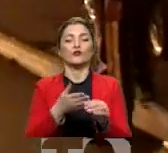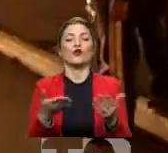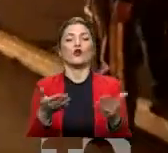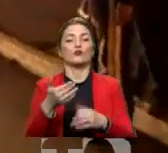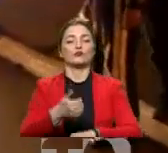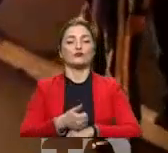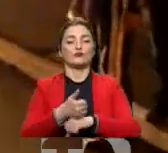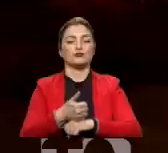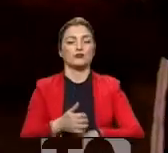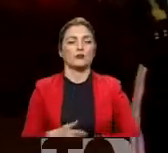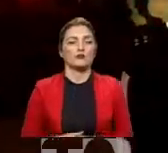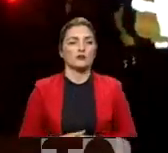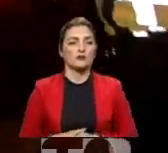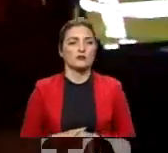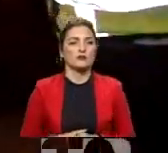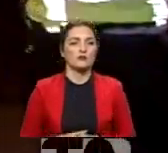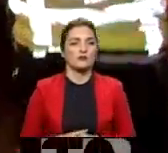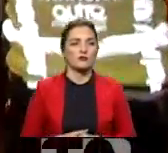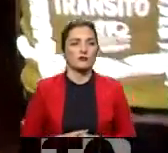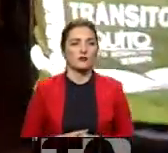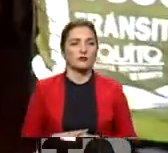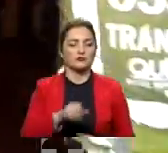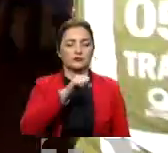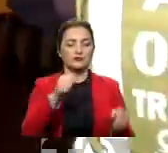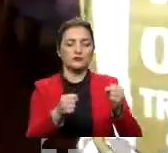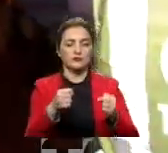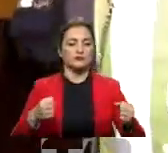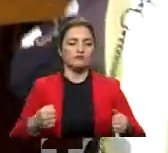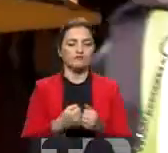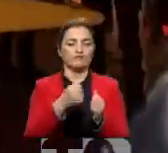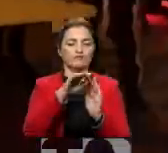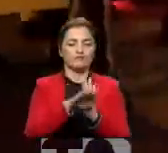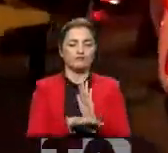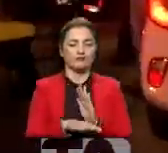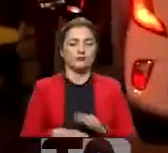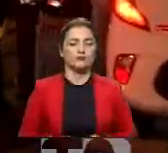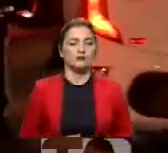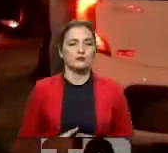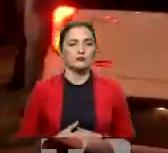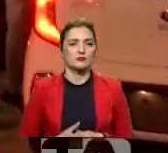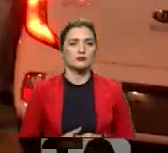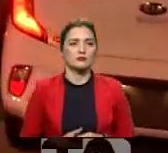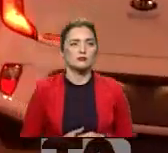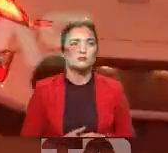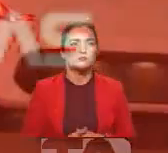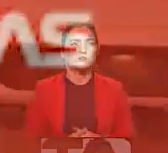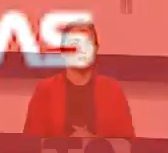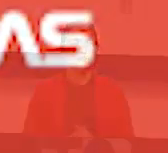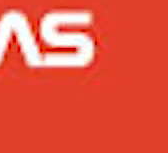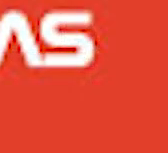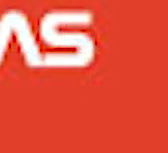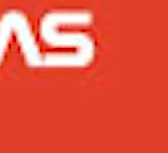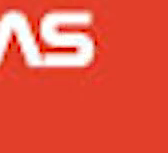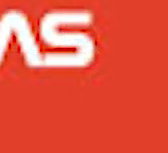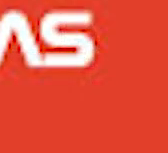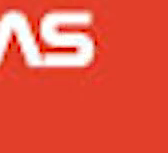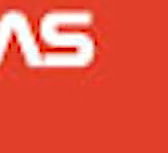las autoridades, es disminuir los accidentes de tránsito. En Quito, Paul Coello, 24 horas.